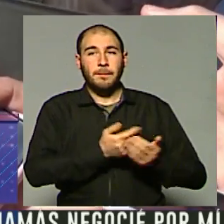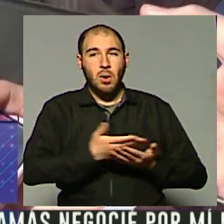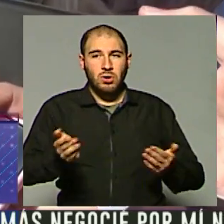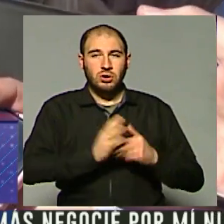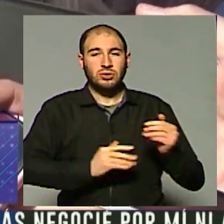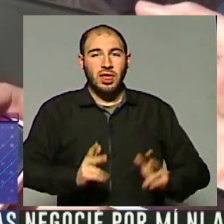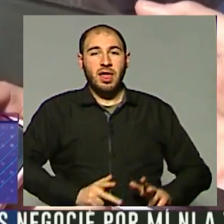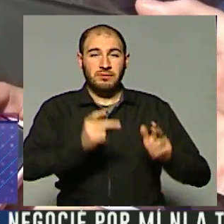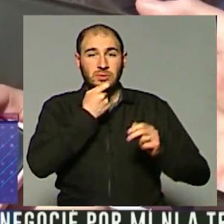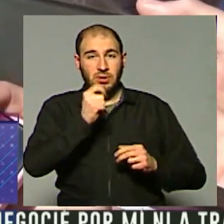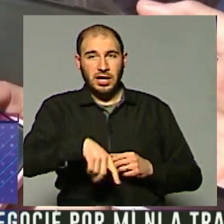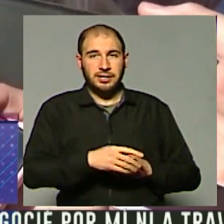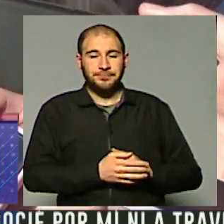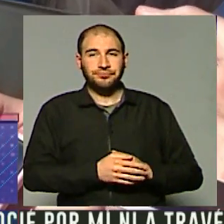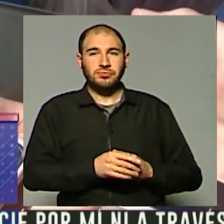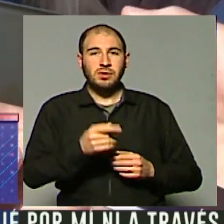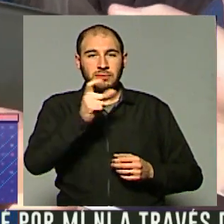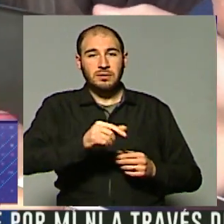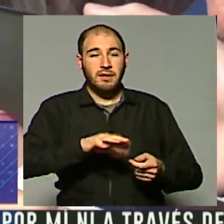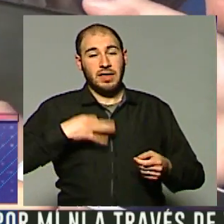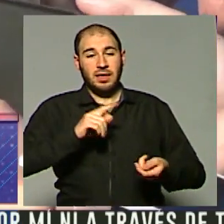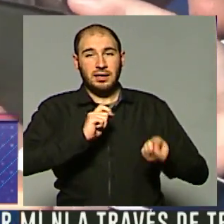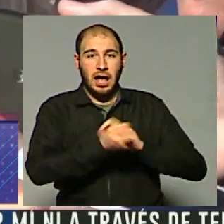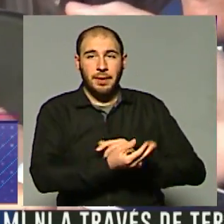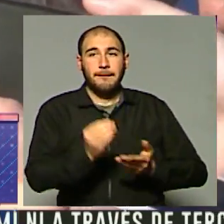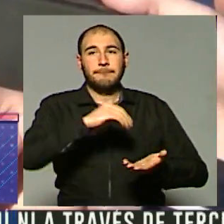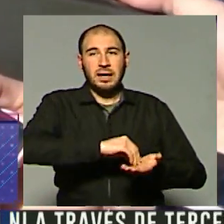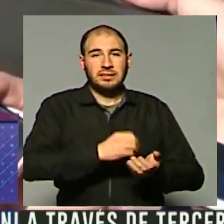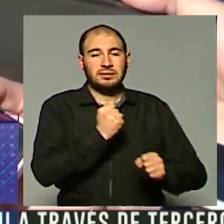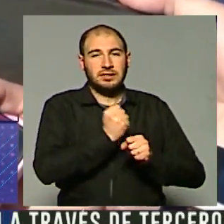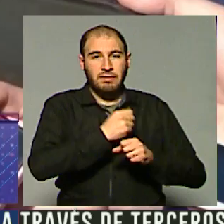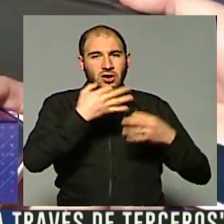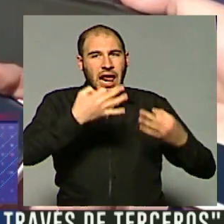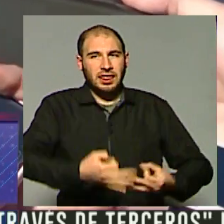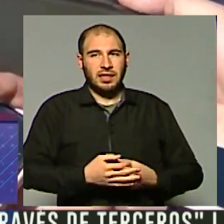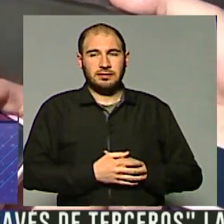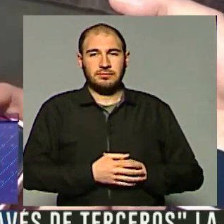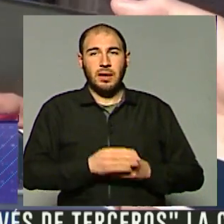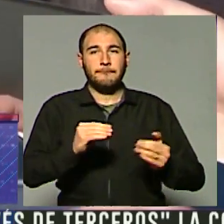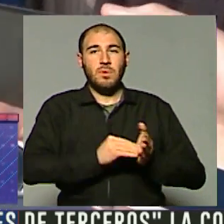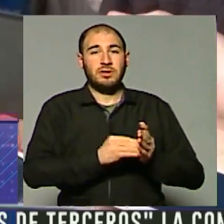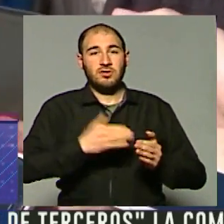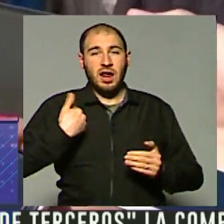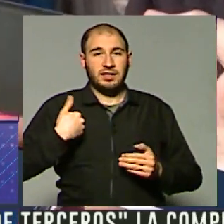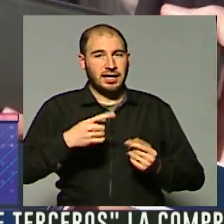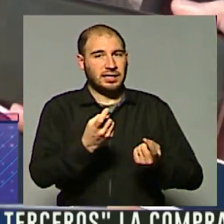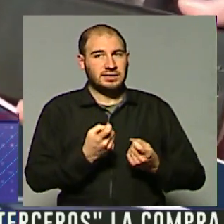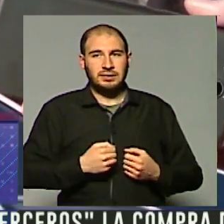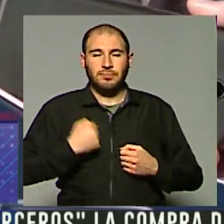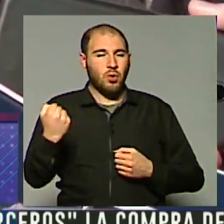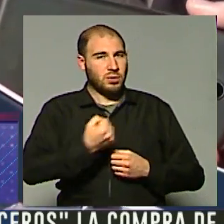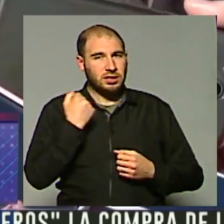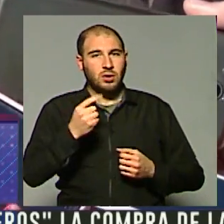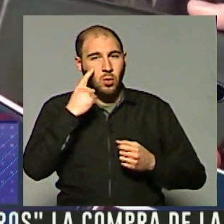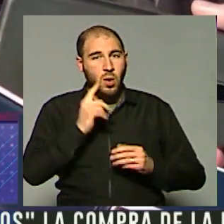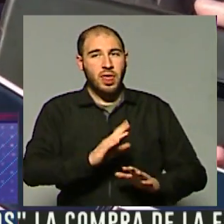obras de infraestructura como estas, no solo le cambian la vida a la gente, sino que generan trabajo de calidad, en un momento en donde la Argentina lo necesita y mucho, así que hay que